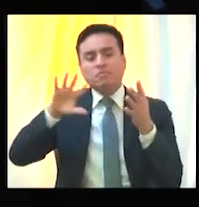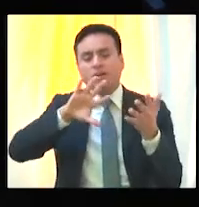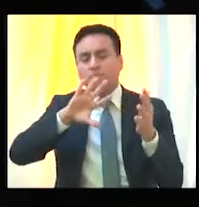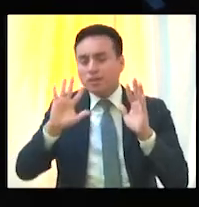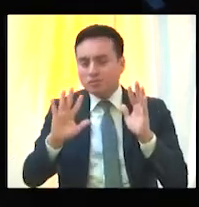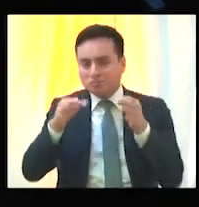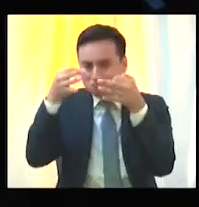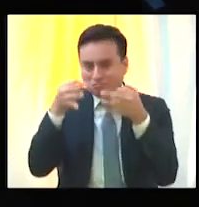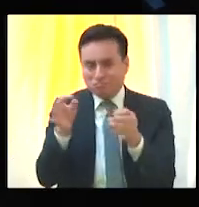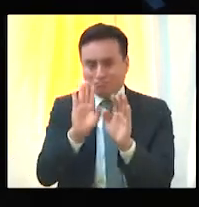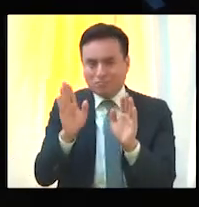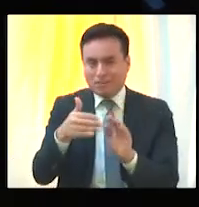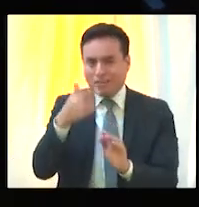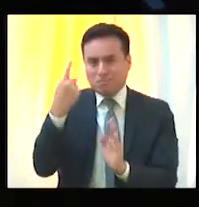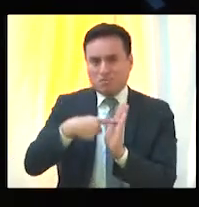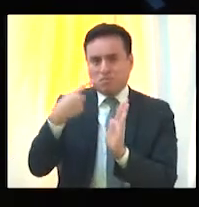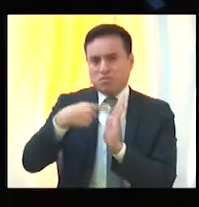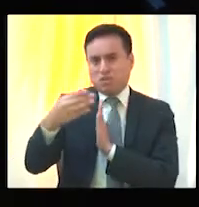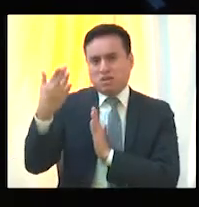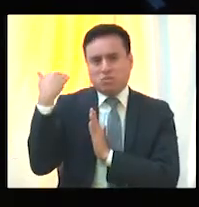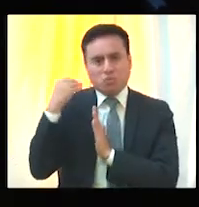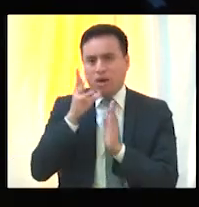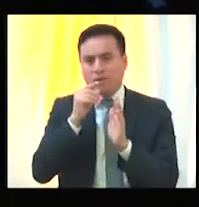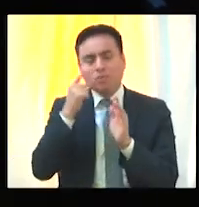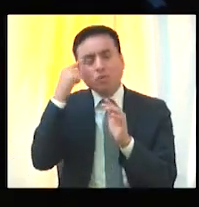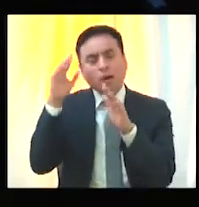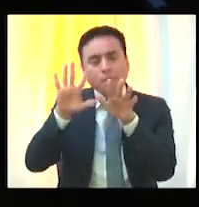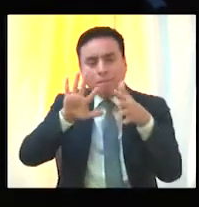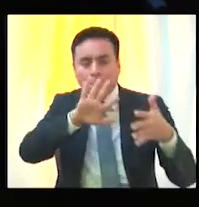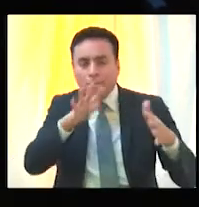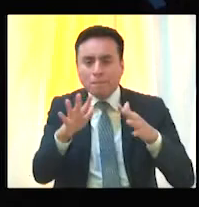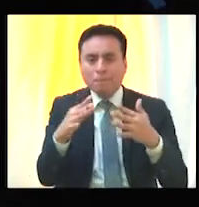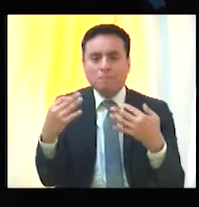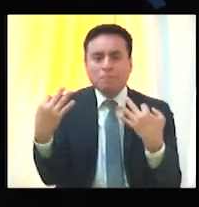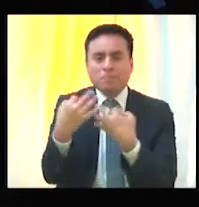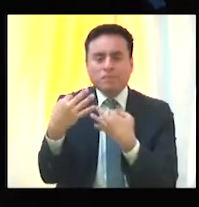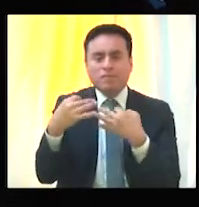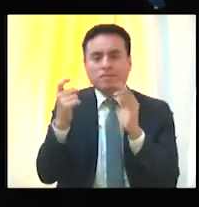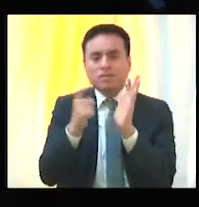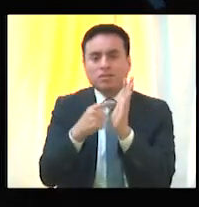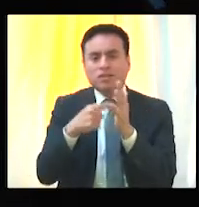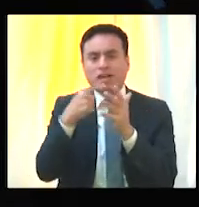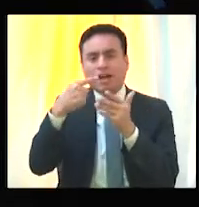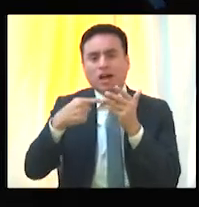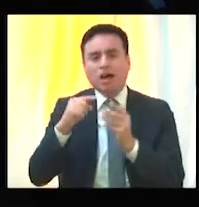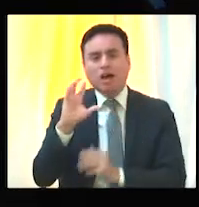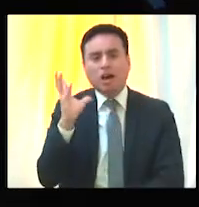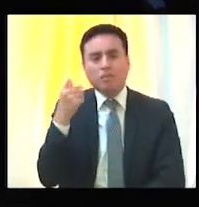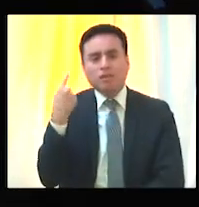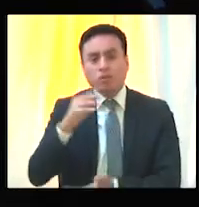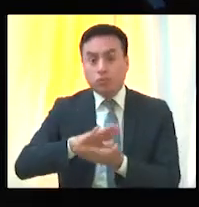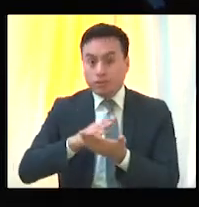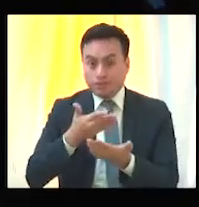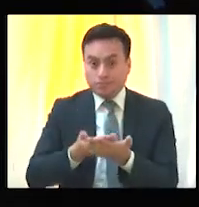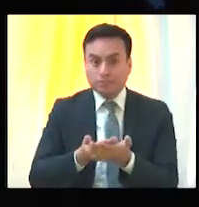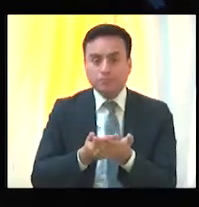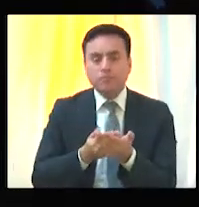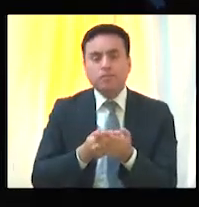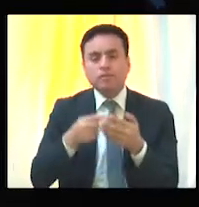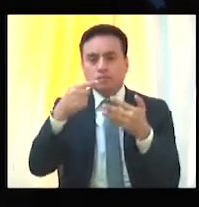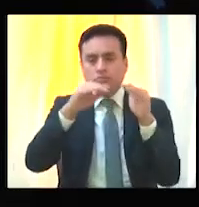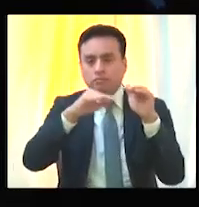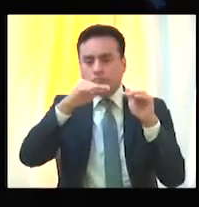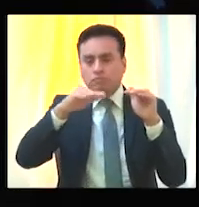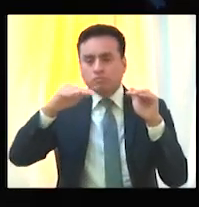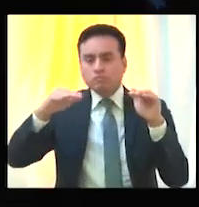porque nadie medía hace 1.000 millones de años atrás, pero eso es lo que nos indican los indicadores ambientales. Las fluctuaciones han